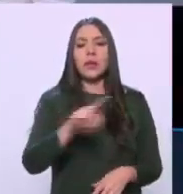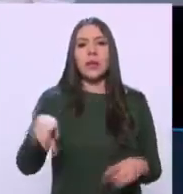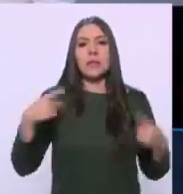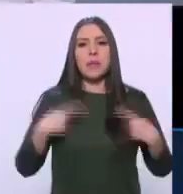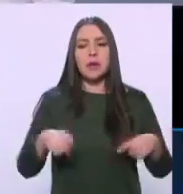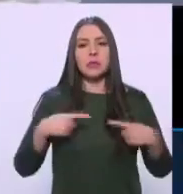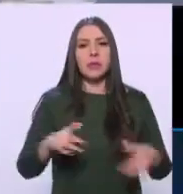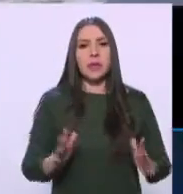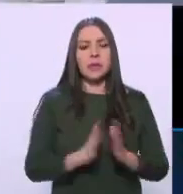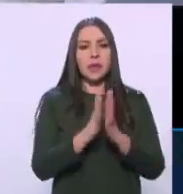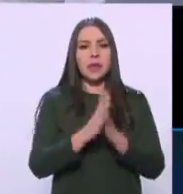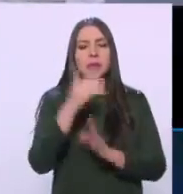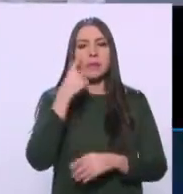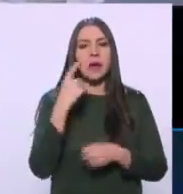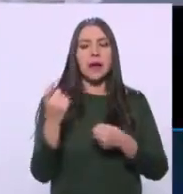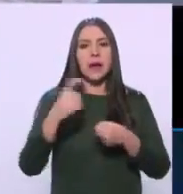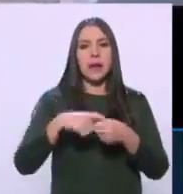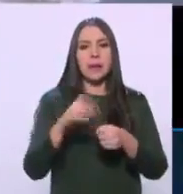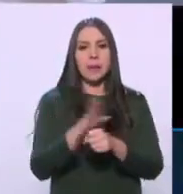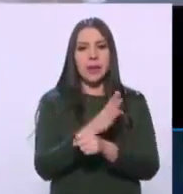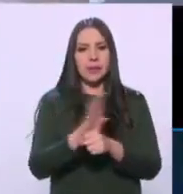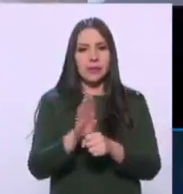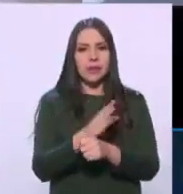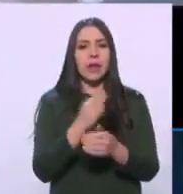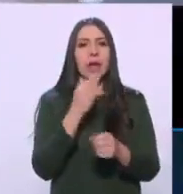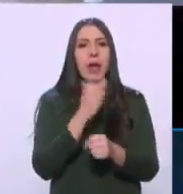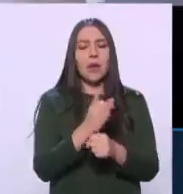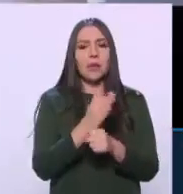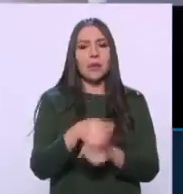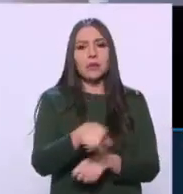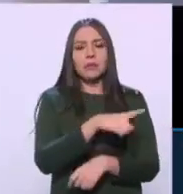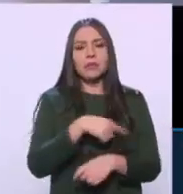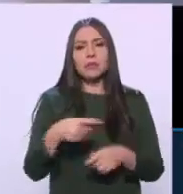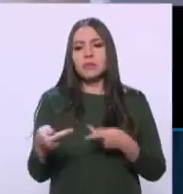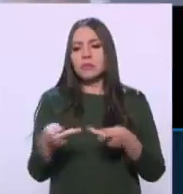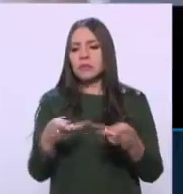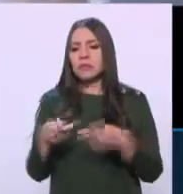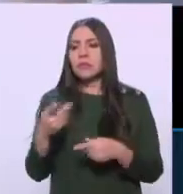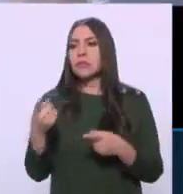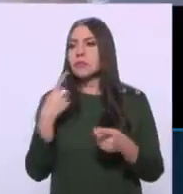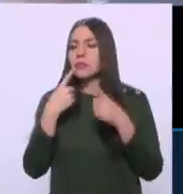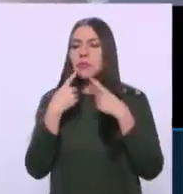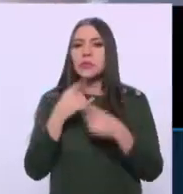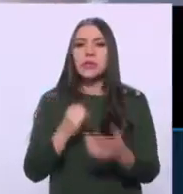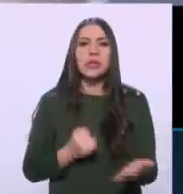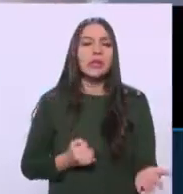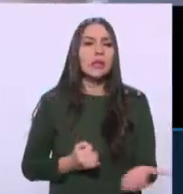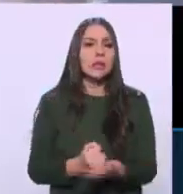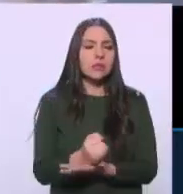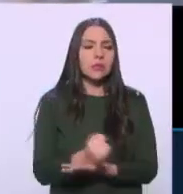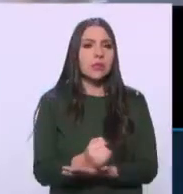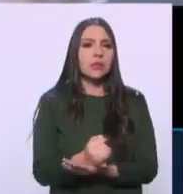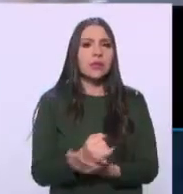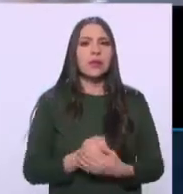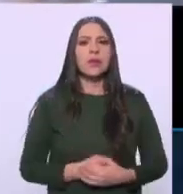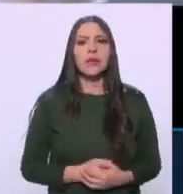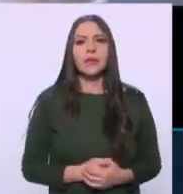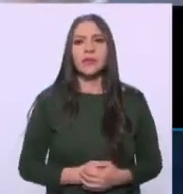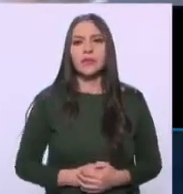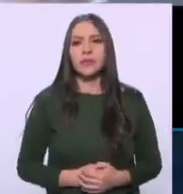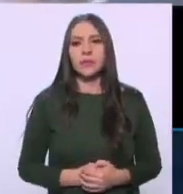beneficiarios. Y bueno, ahora se está tomando una decisión que es bastante drástica, que es